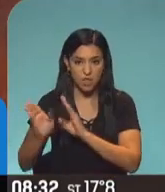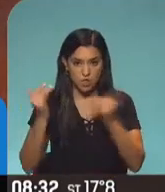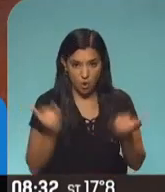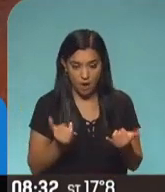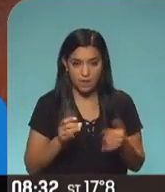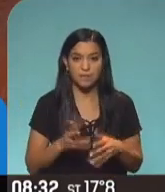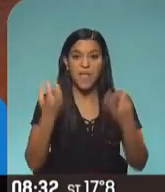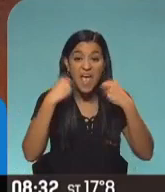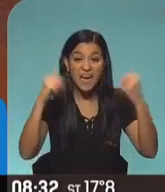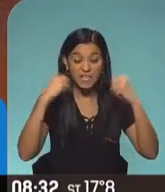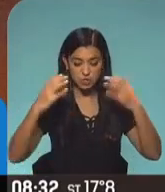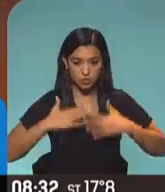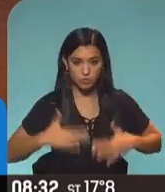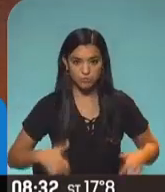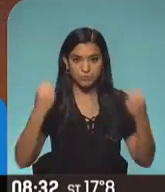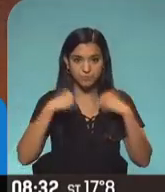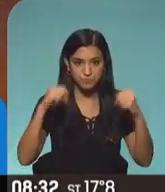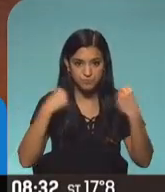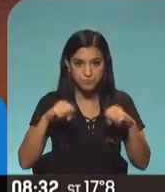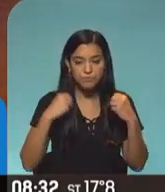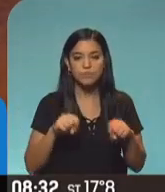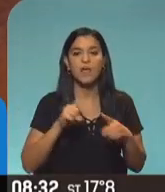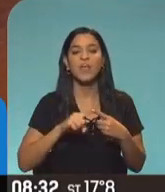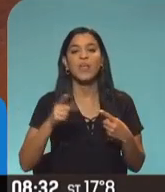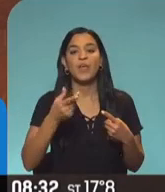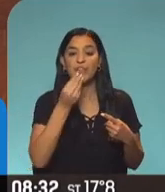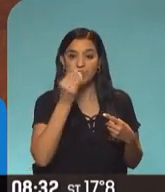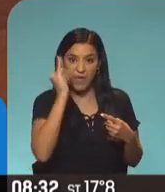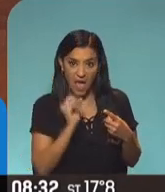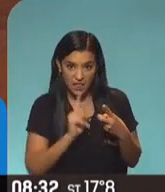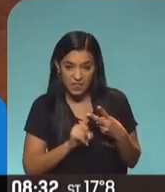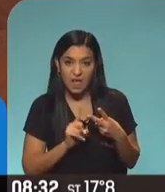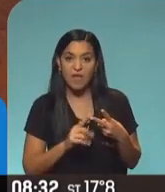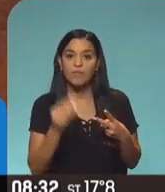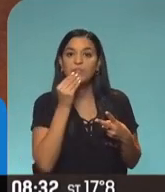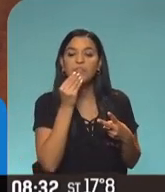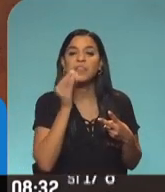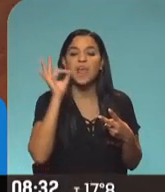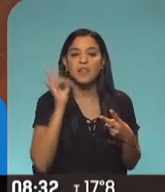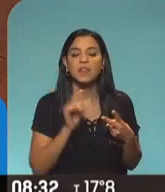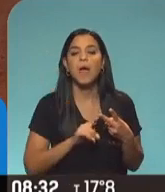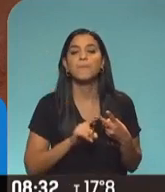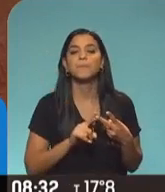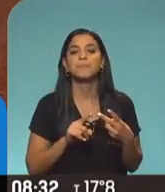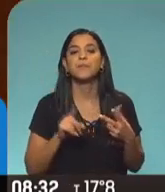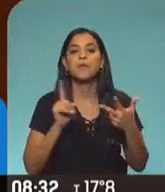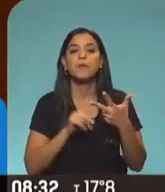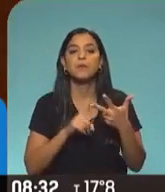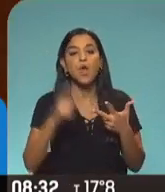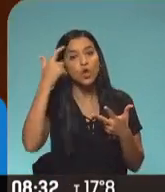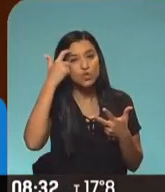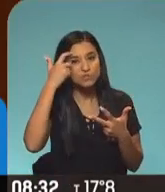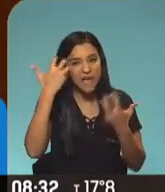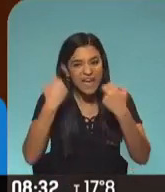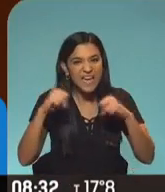sea, ejercicio físico, aeróbico y anaeróbico, dieta, básicamente lo que se conoce como dieta mediterránea, rehabilitación cognitiva, o